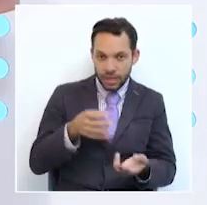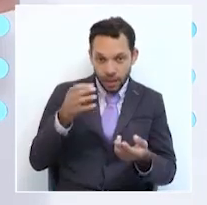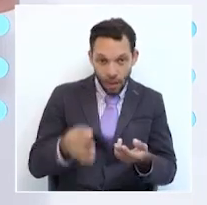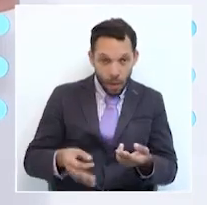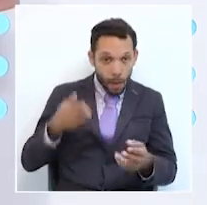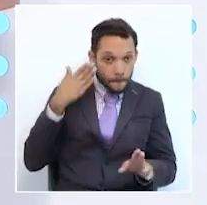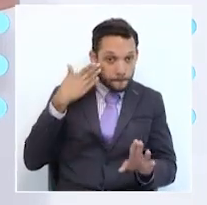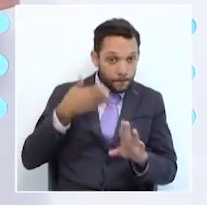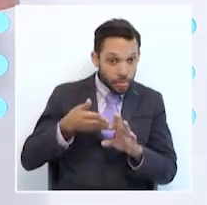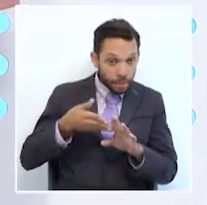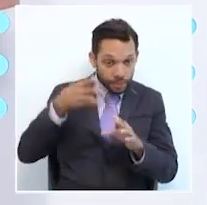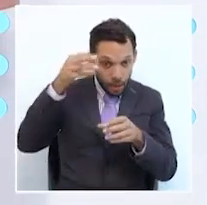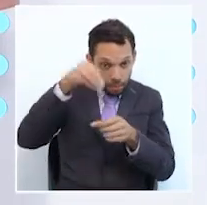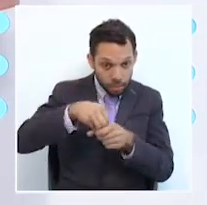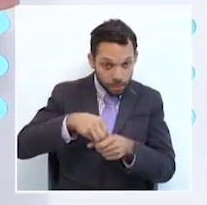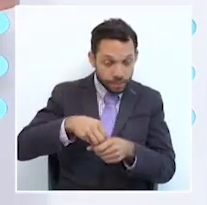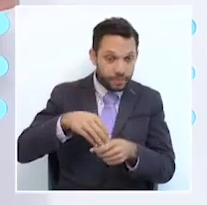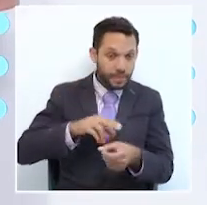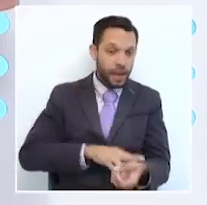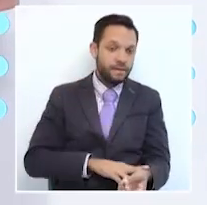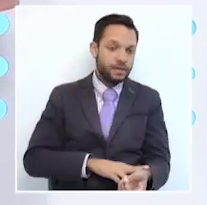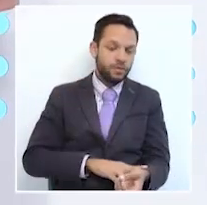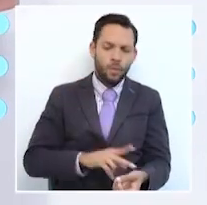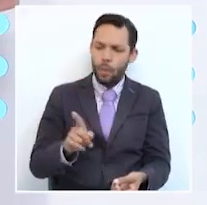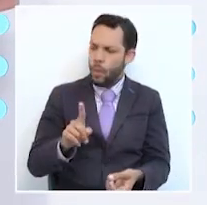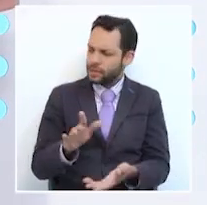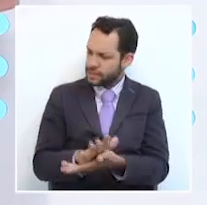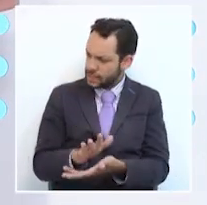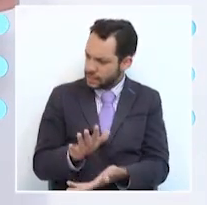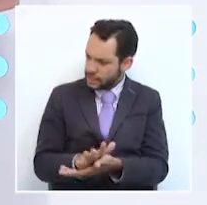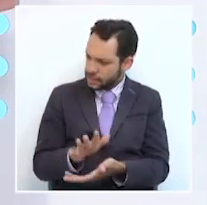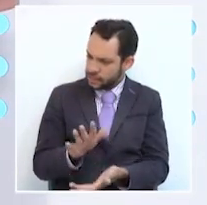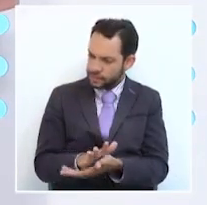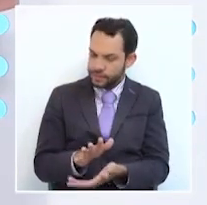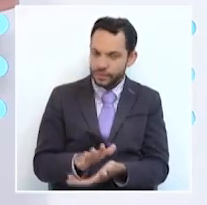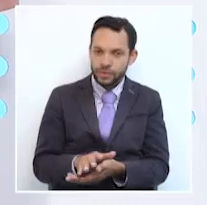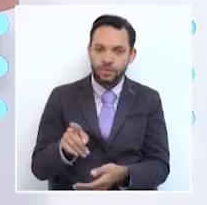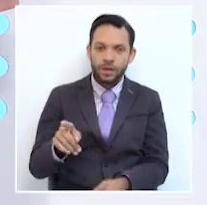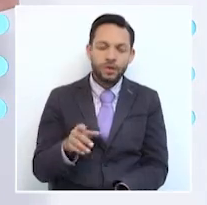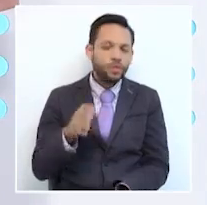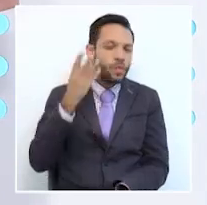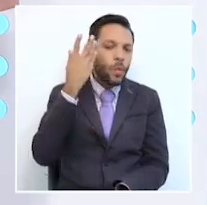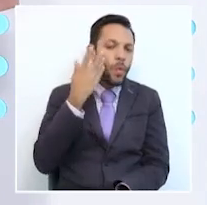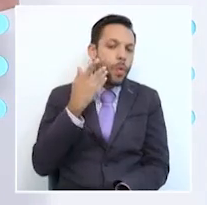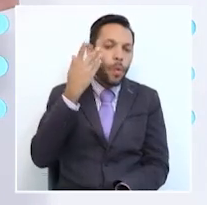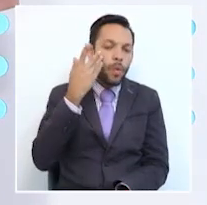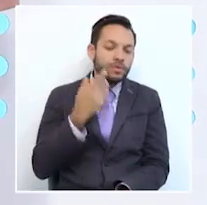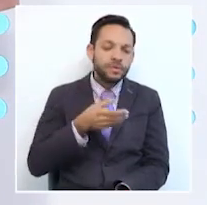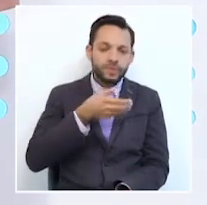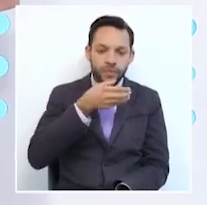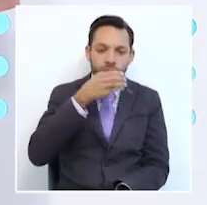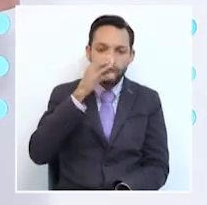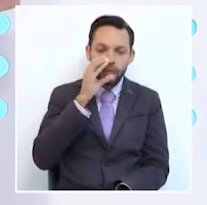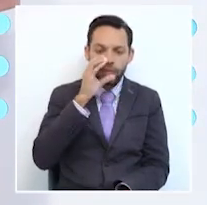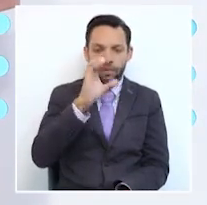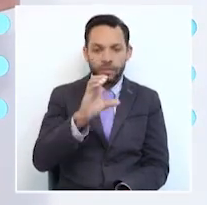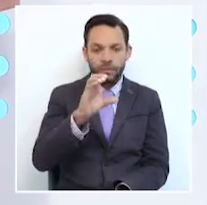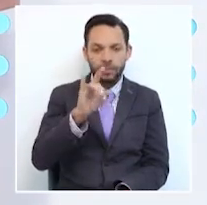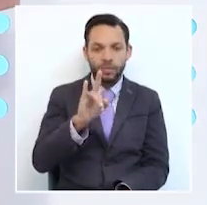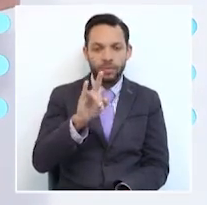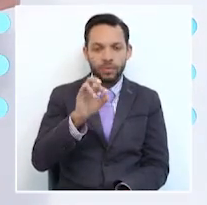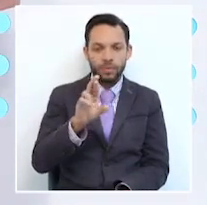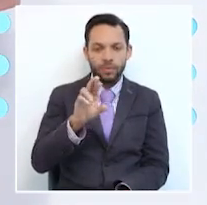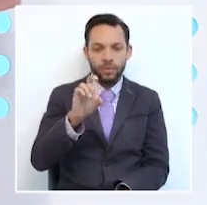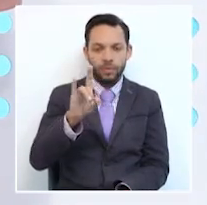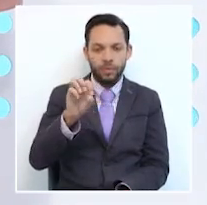diabetes por ese lado no se preocupe además porque usted consume cúrcuma y la cúrcuma protege el páncreas muchísimo